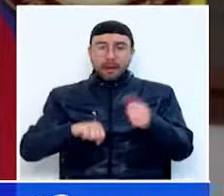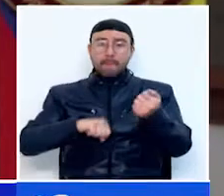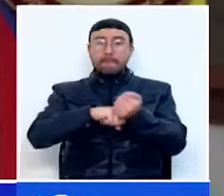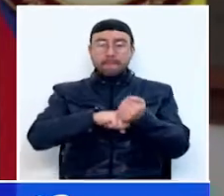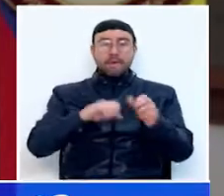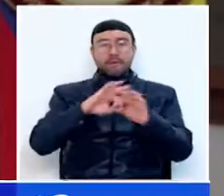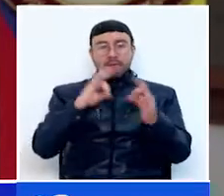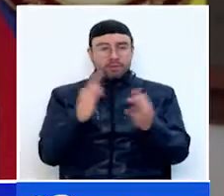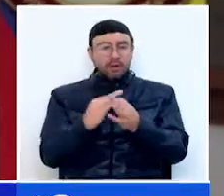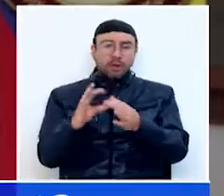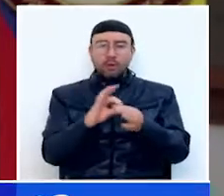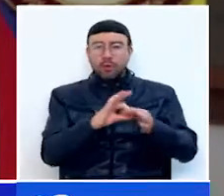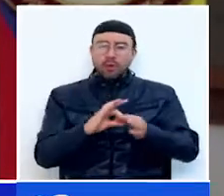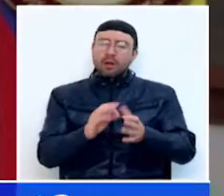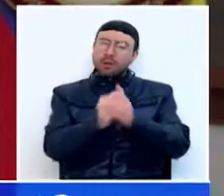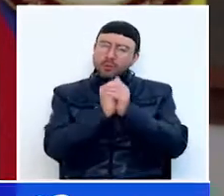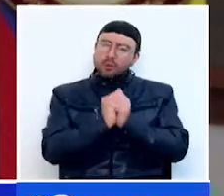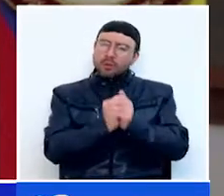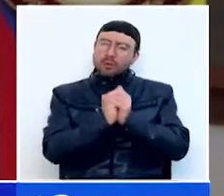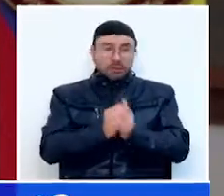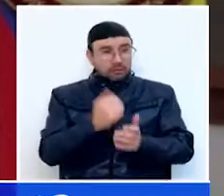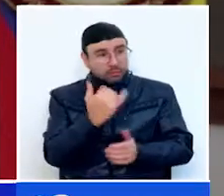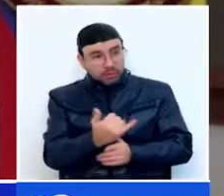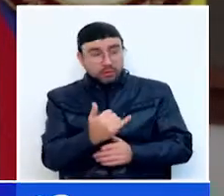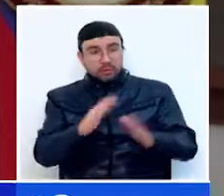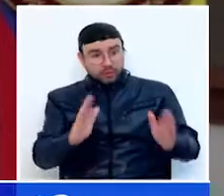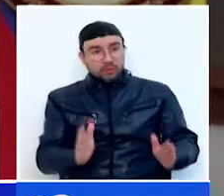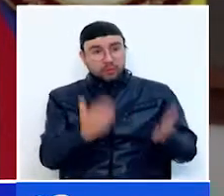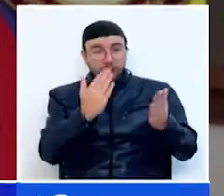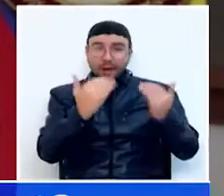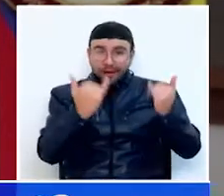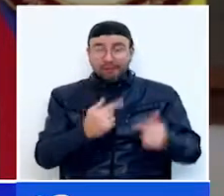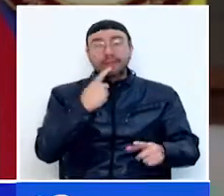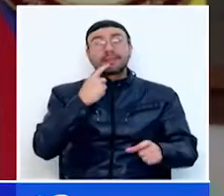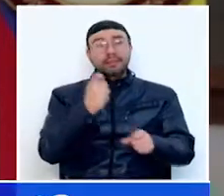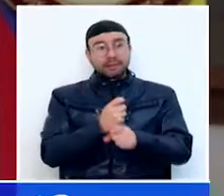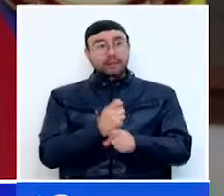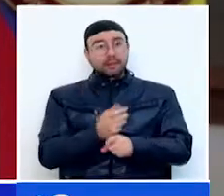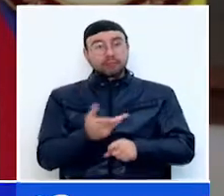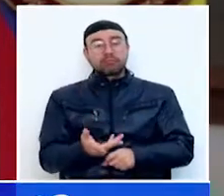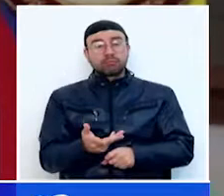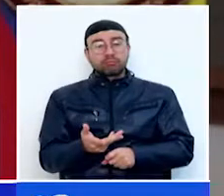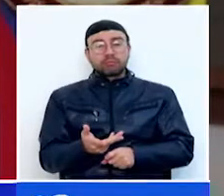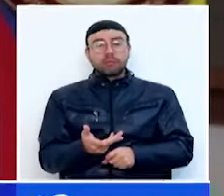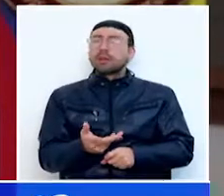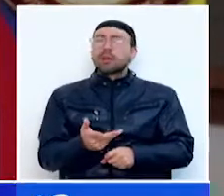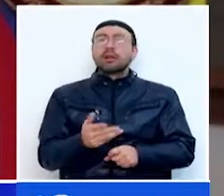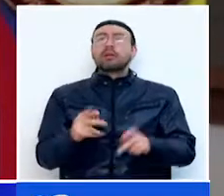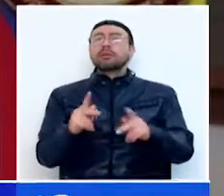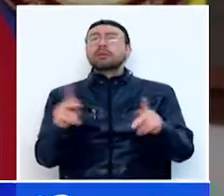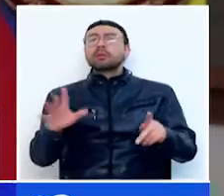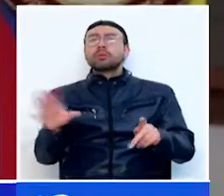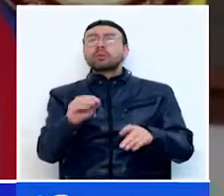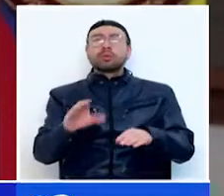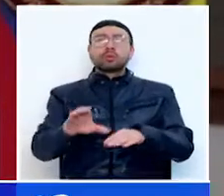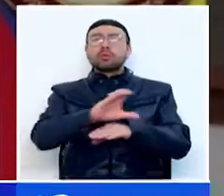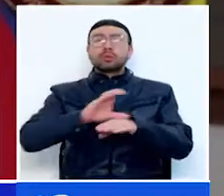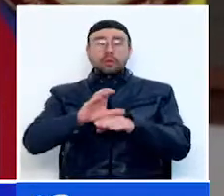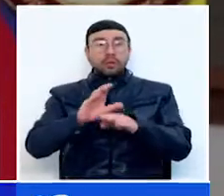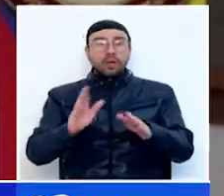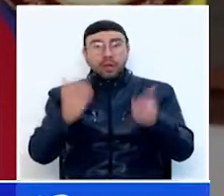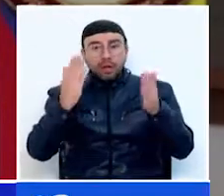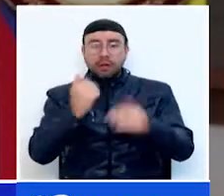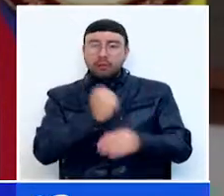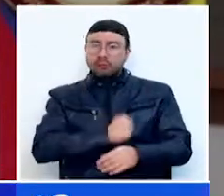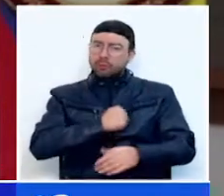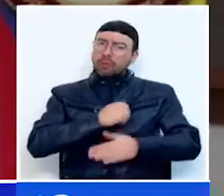con unidad y oración para superar este momento tan doloroso. A nuestros ciudadanos, una vez más, un llamado a la